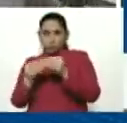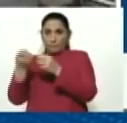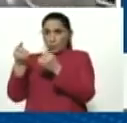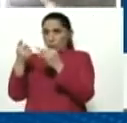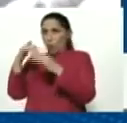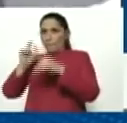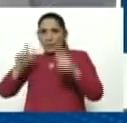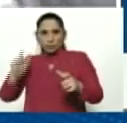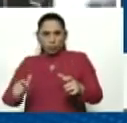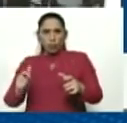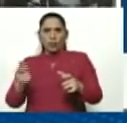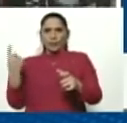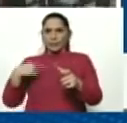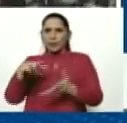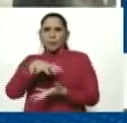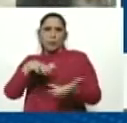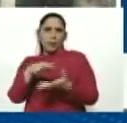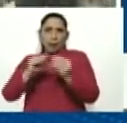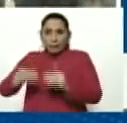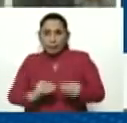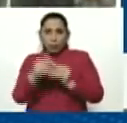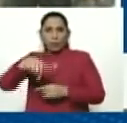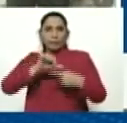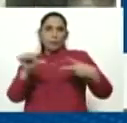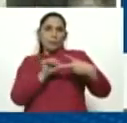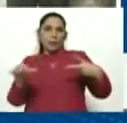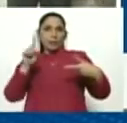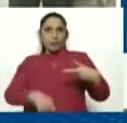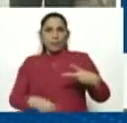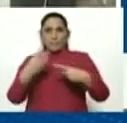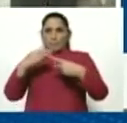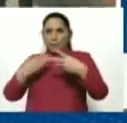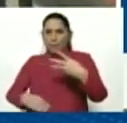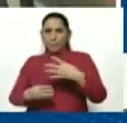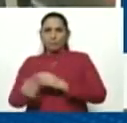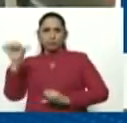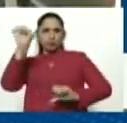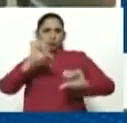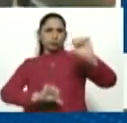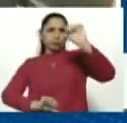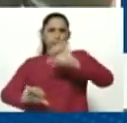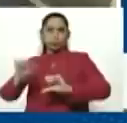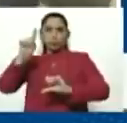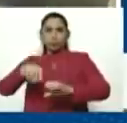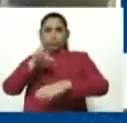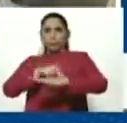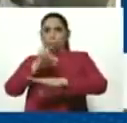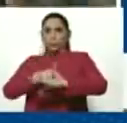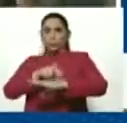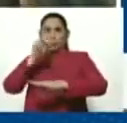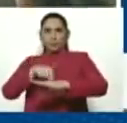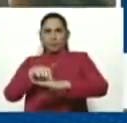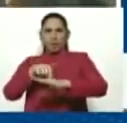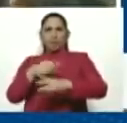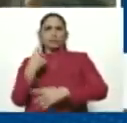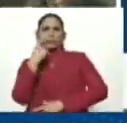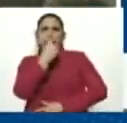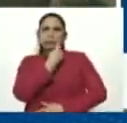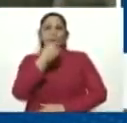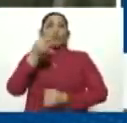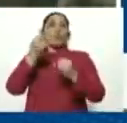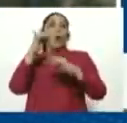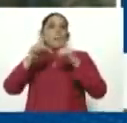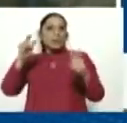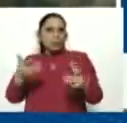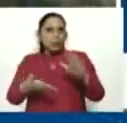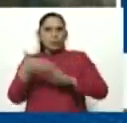tenía problemas los arregló esta semana. La materia prima química, los consultorios médicos y odontológicos. ¿Cuánta gente